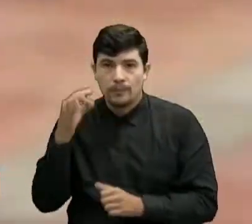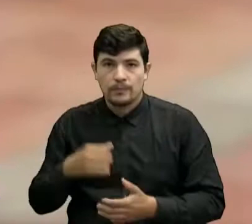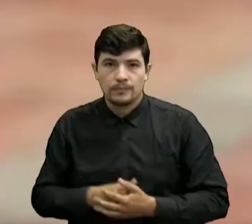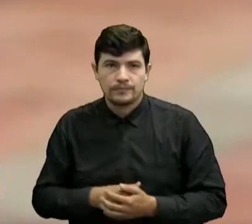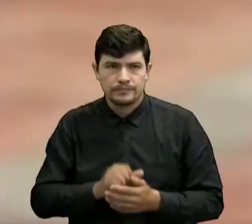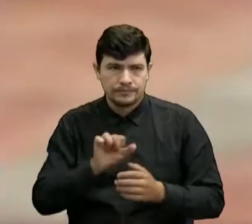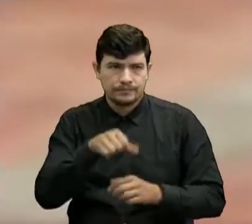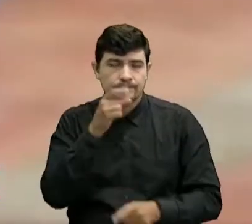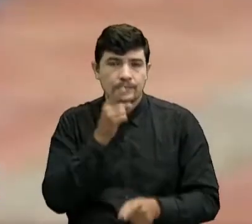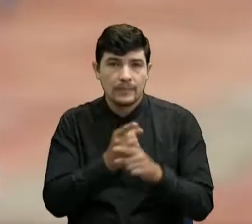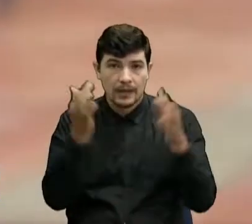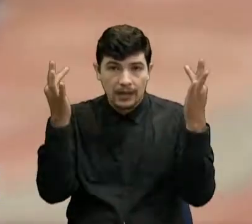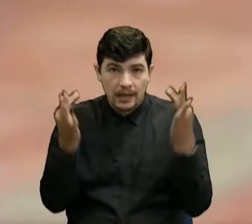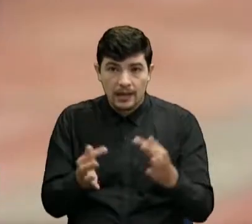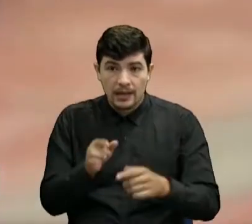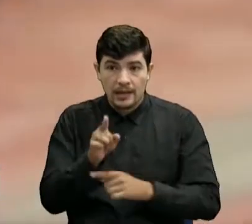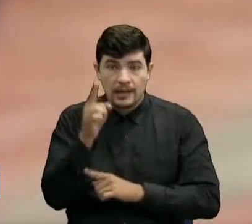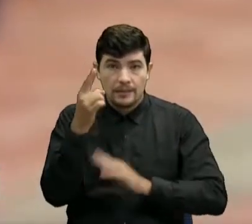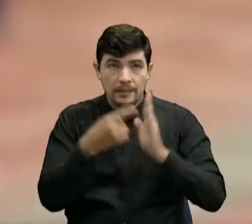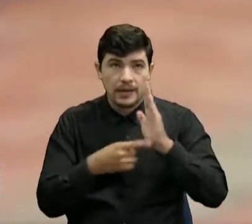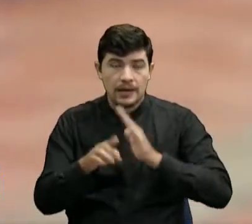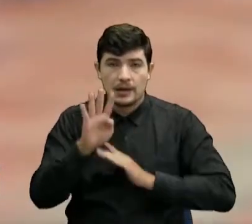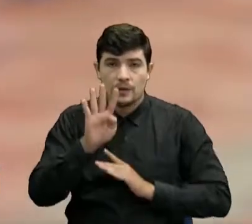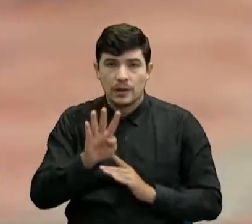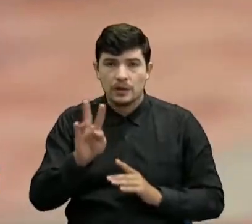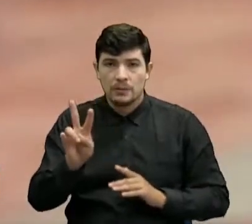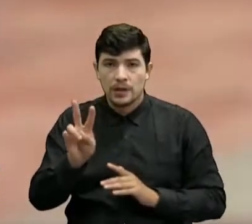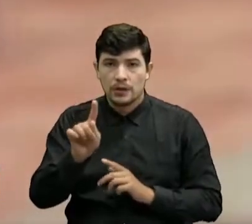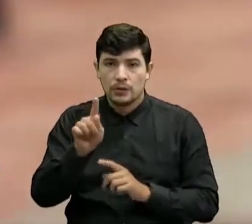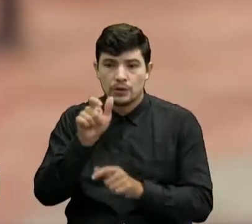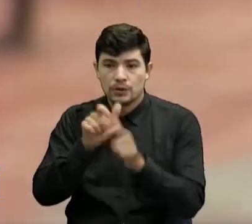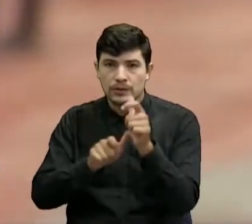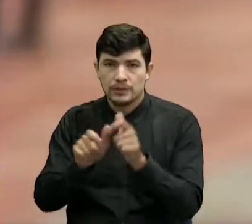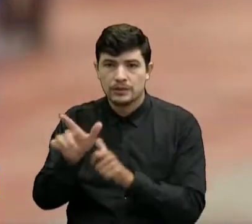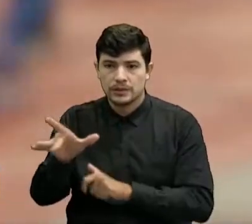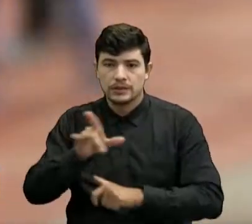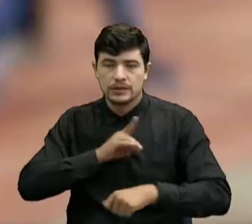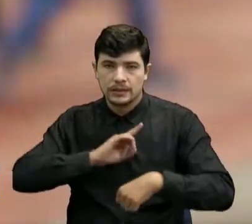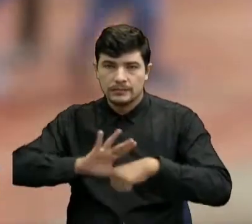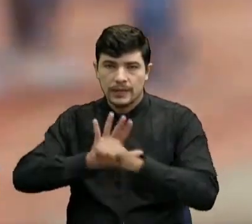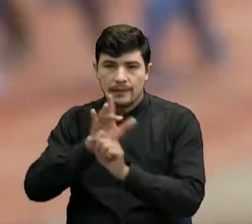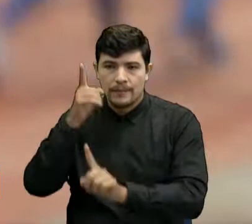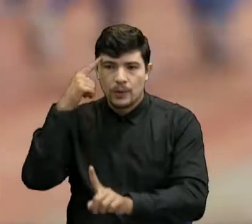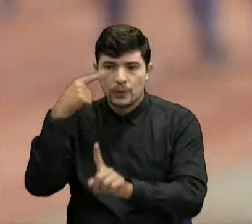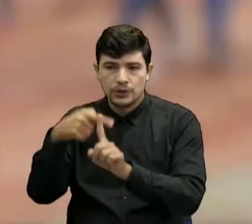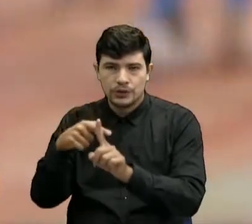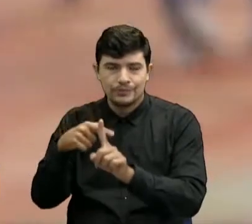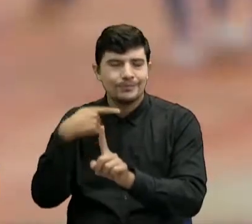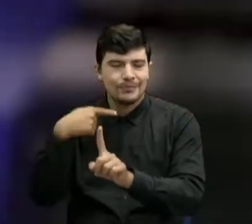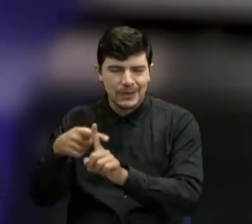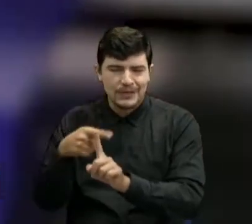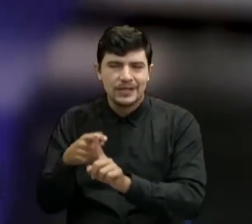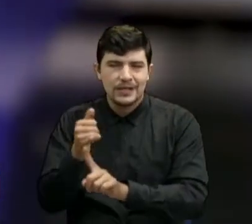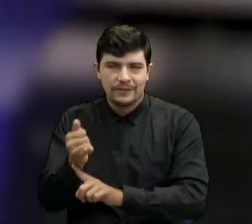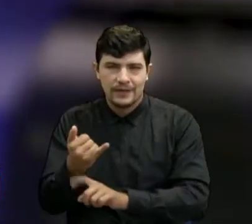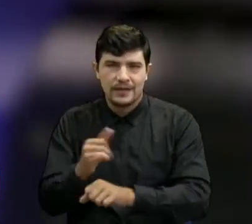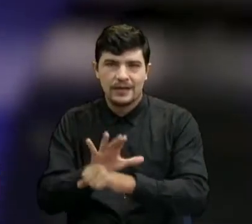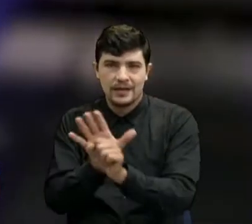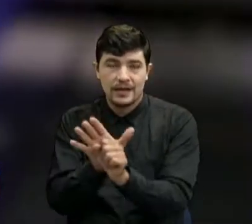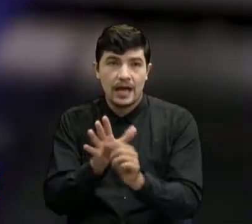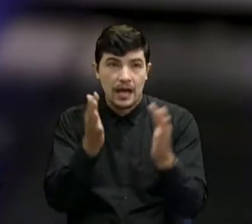la fecha, Ocaña reporta un total de 1.421 pacientes diagnosticados positivos para COVID-19, de los